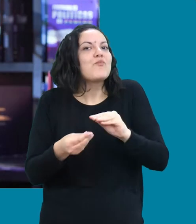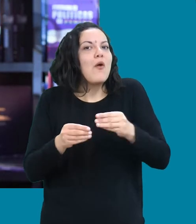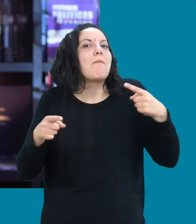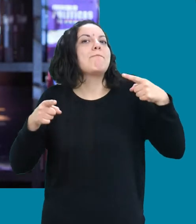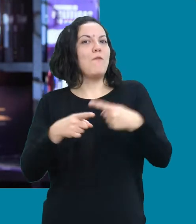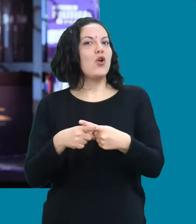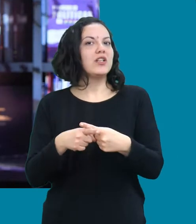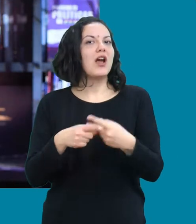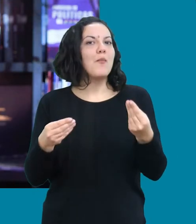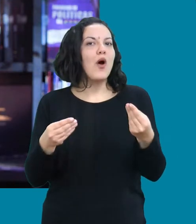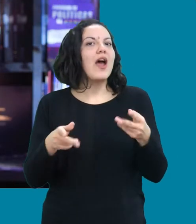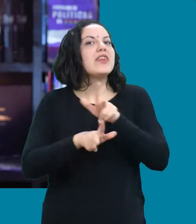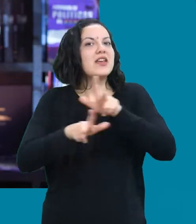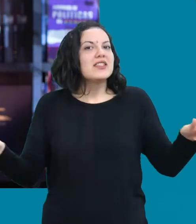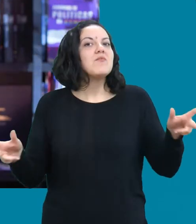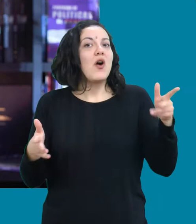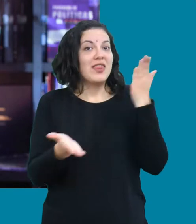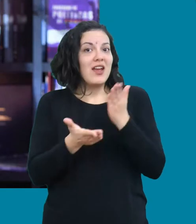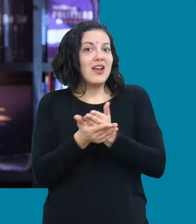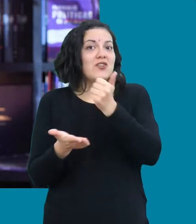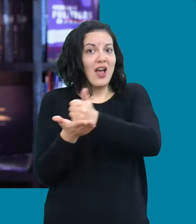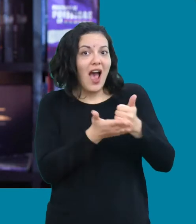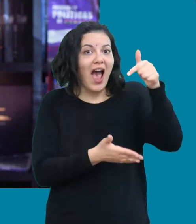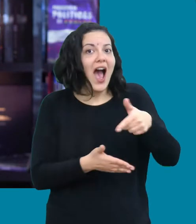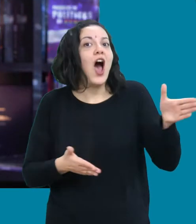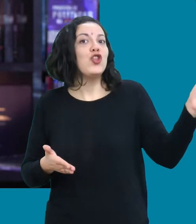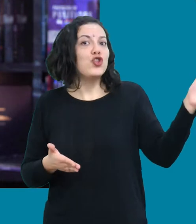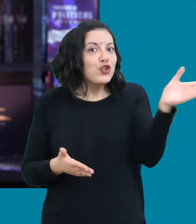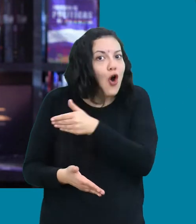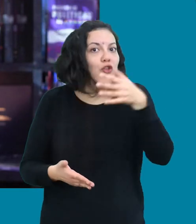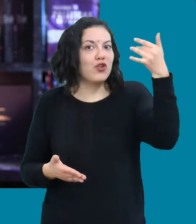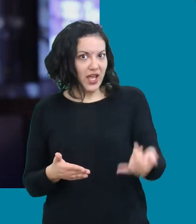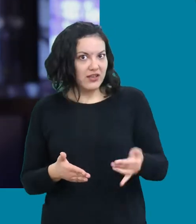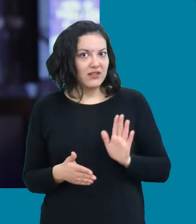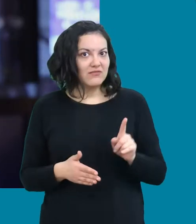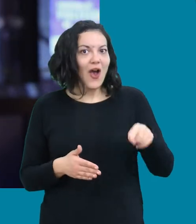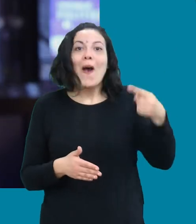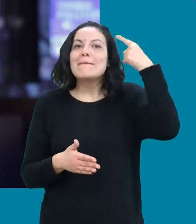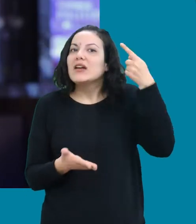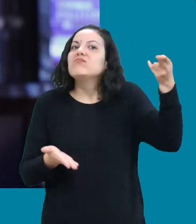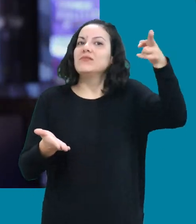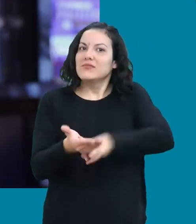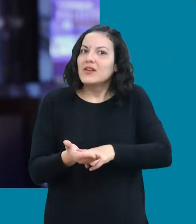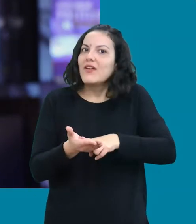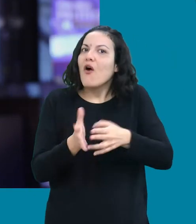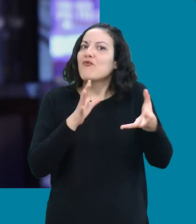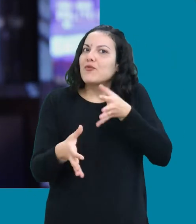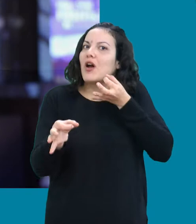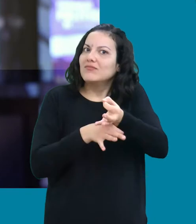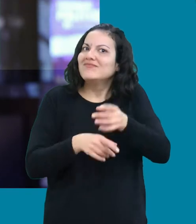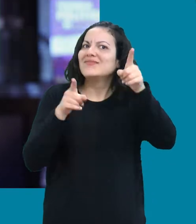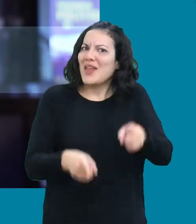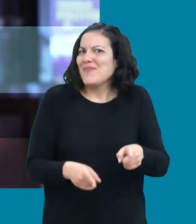la medida en que decimos todos tienen derecho a estar acá. Entonces tenemos la obligación de repensar nuestras prácticas de formación y nuestra